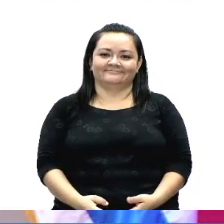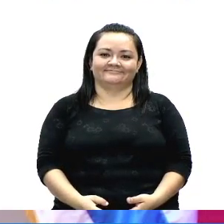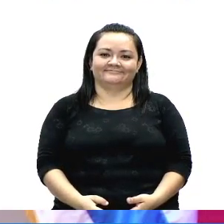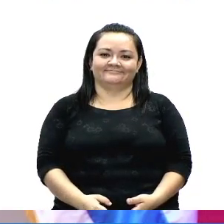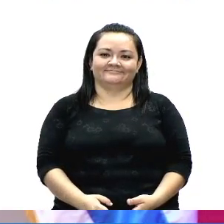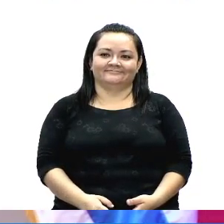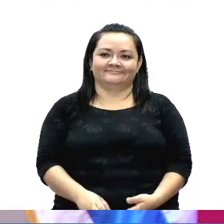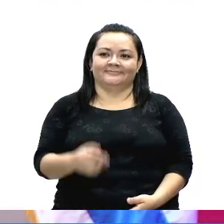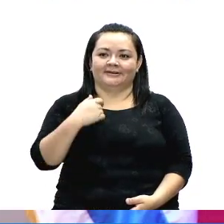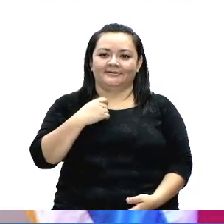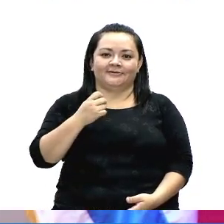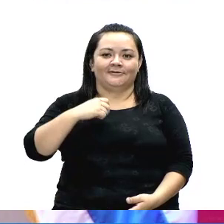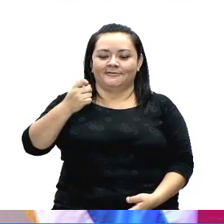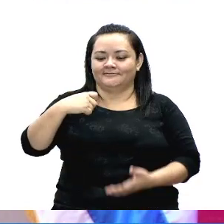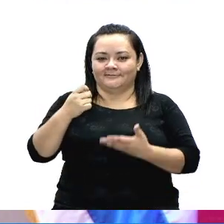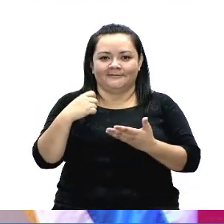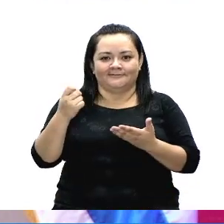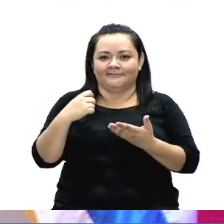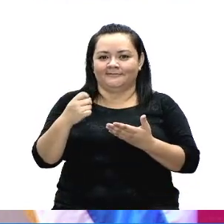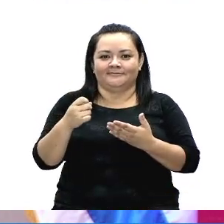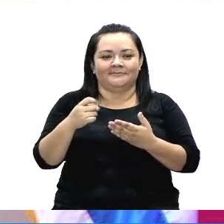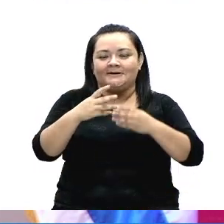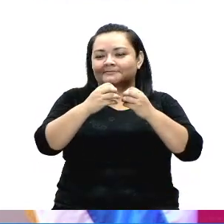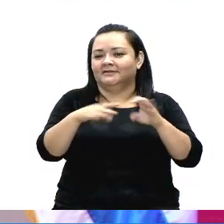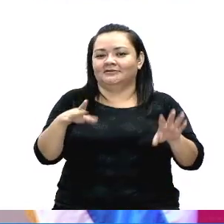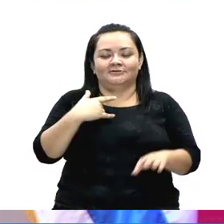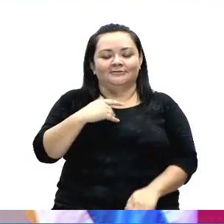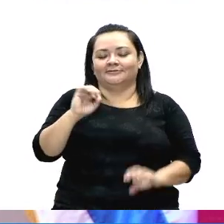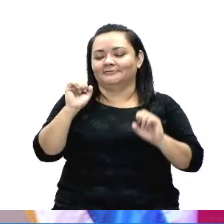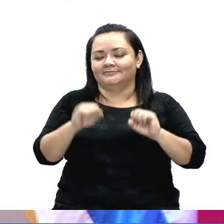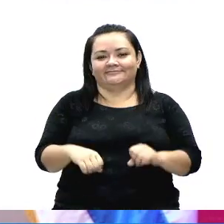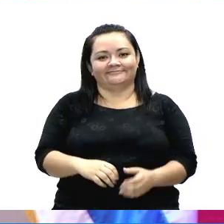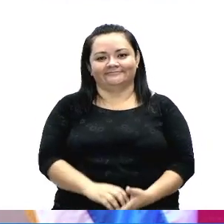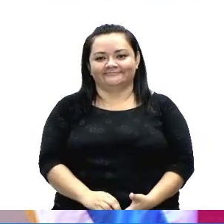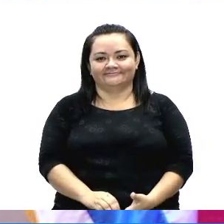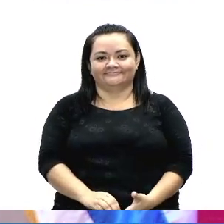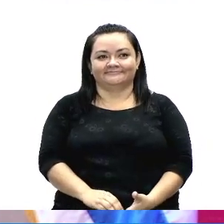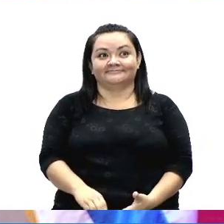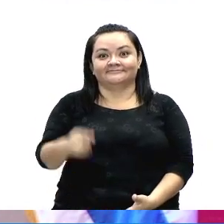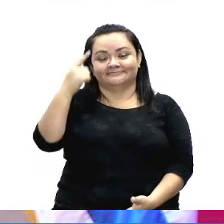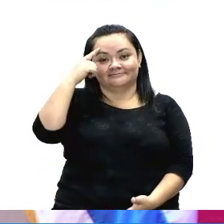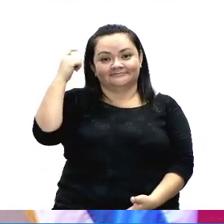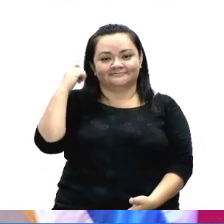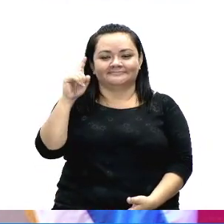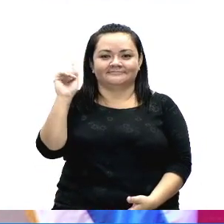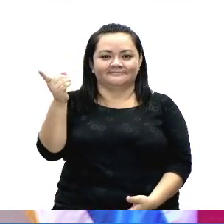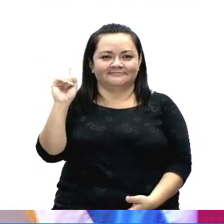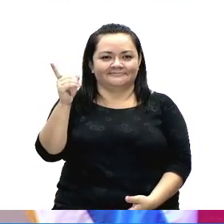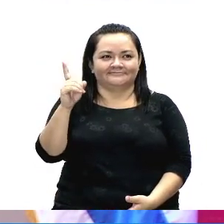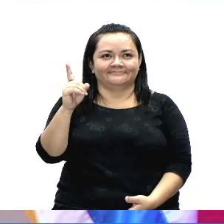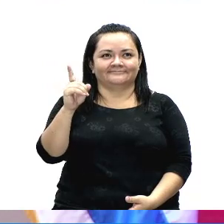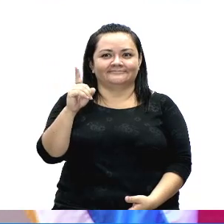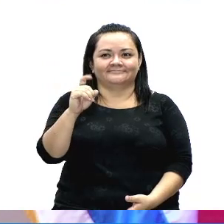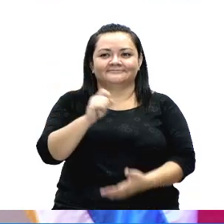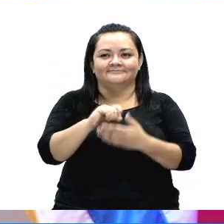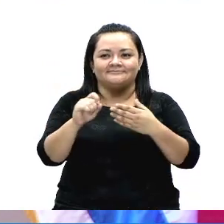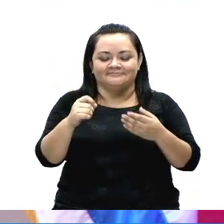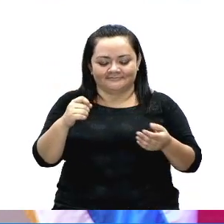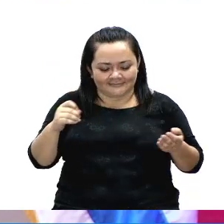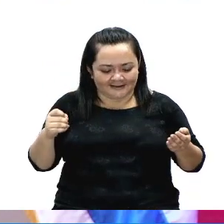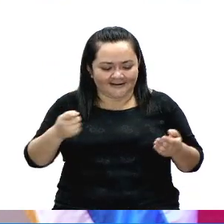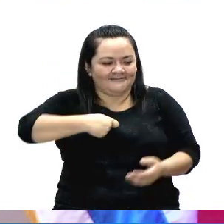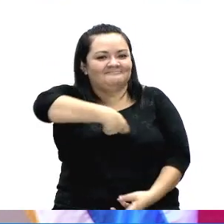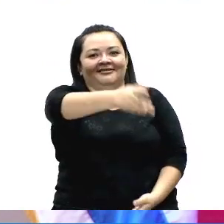yo perdí mi el hecho de la caligrafía para mí no se me dio recuerdo un maestro llego meto como un cuadro y medio esto no se